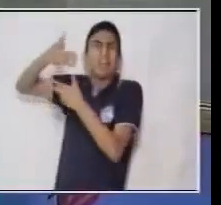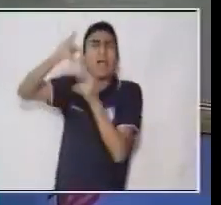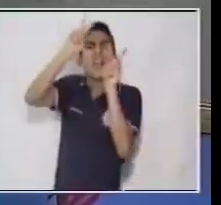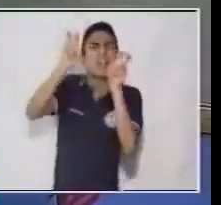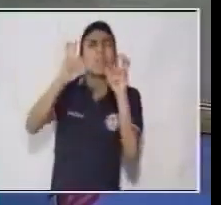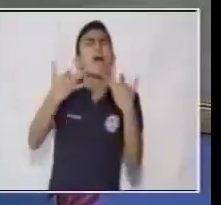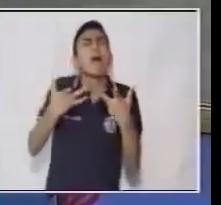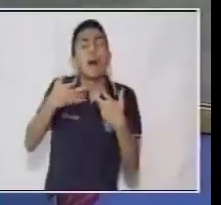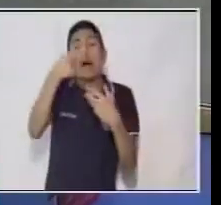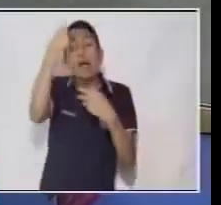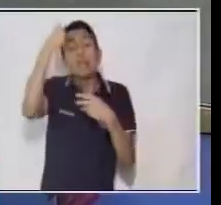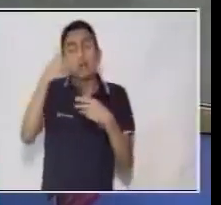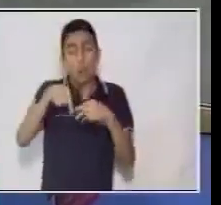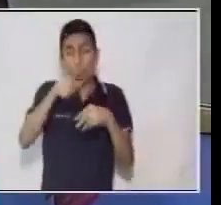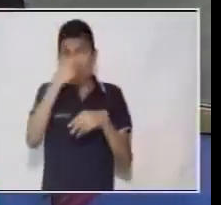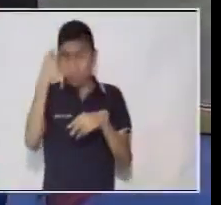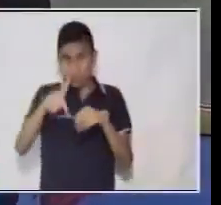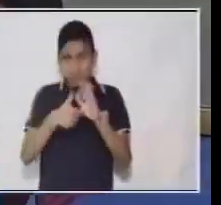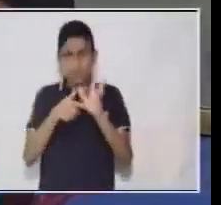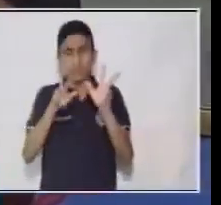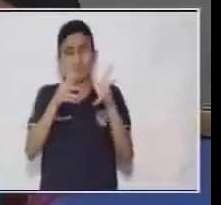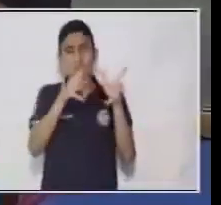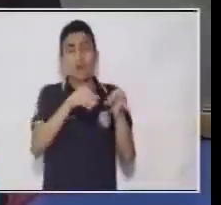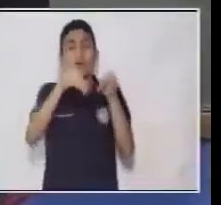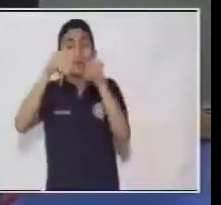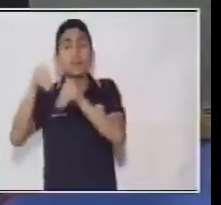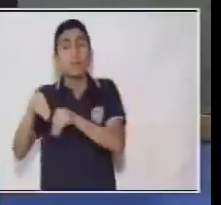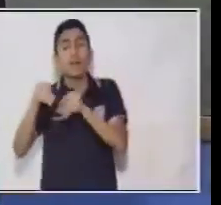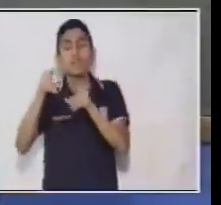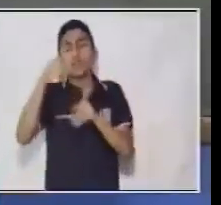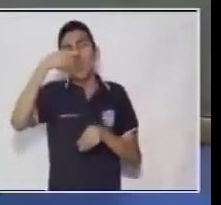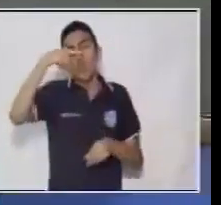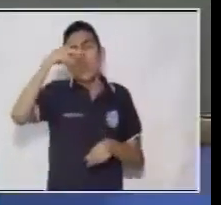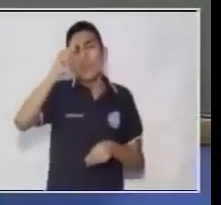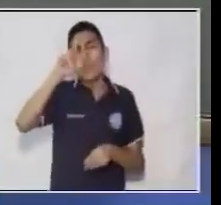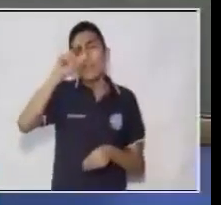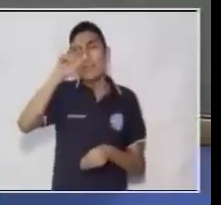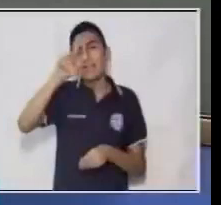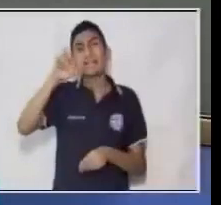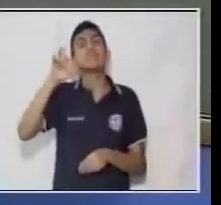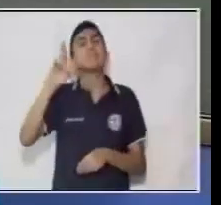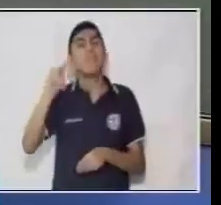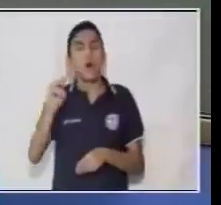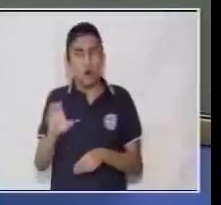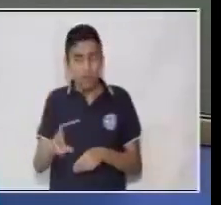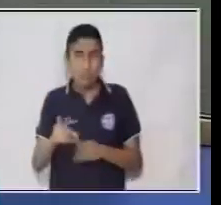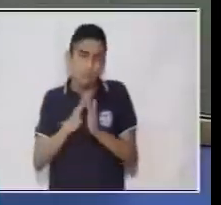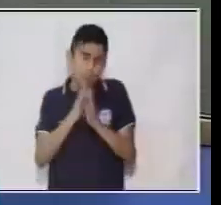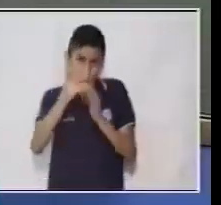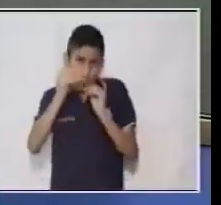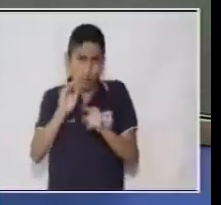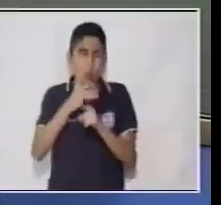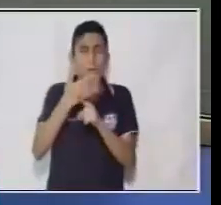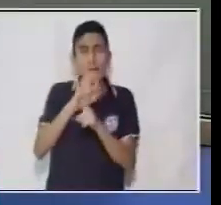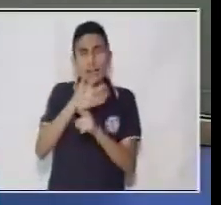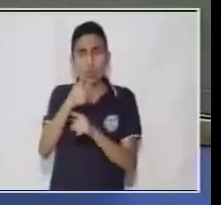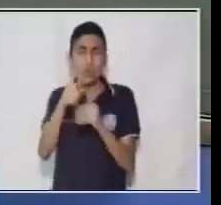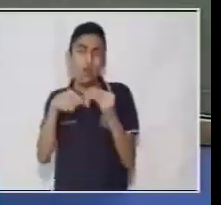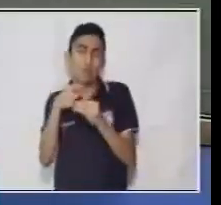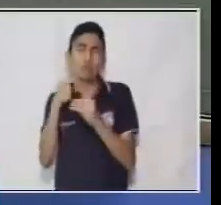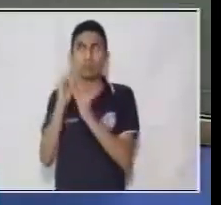transportes, aprendimos la consonante T, el sonido, palabras que inician con la consonante